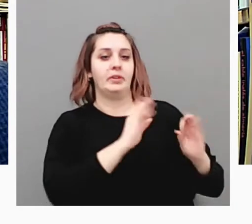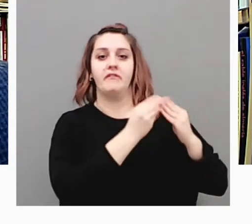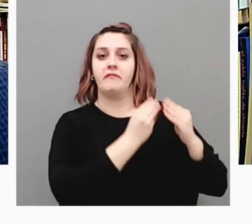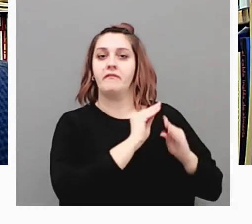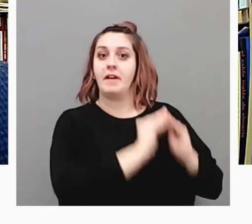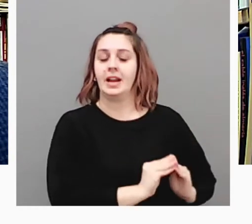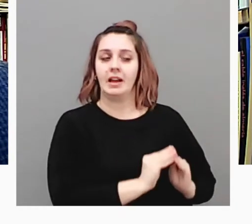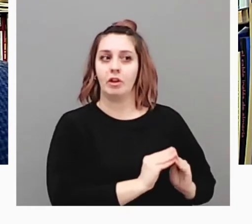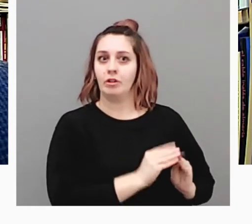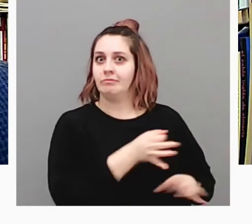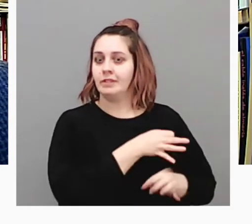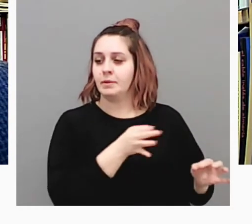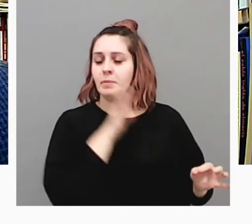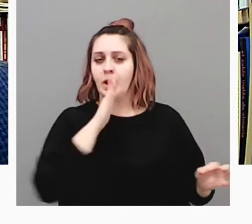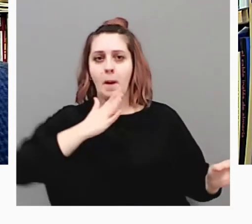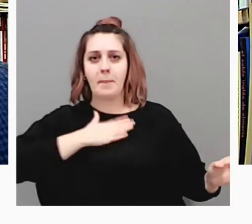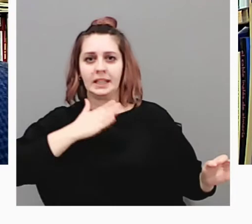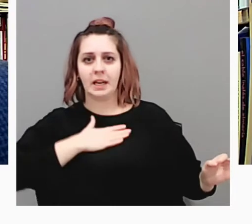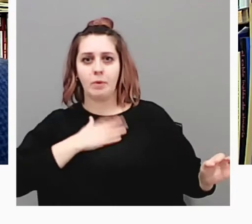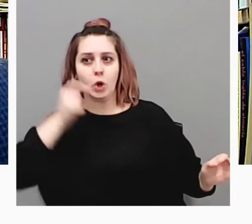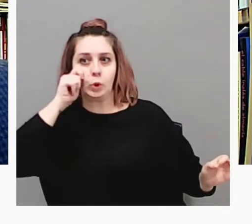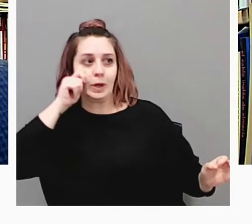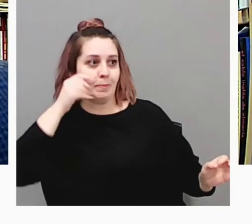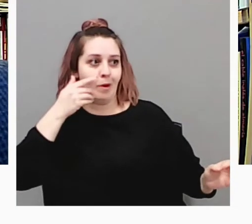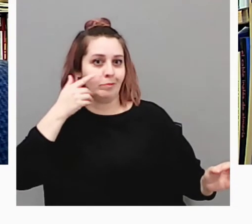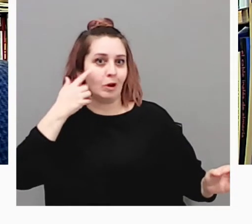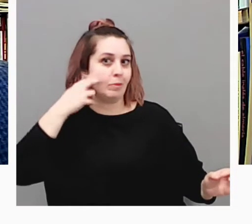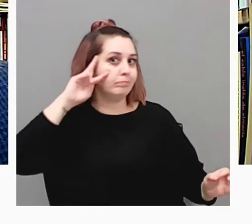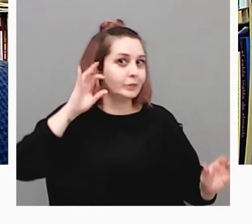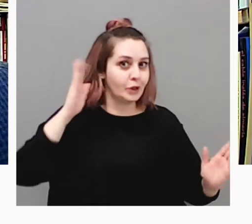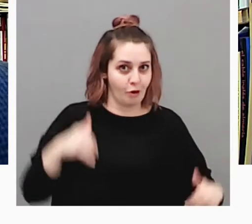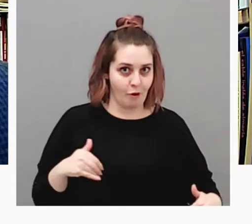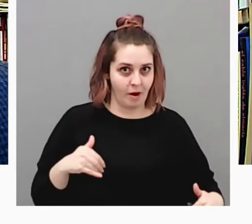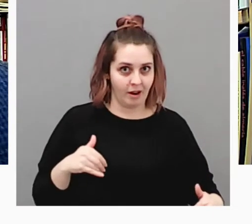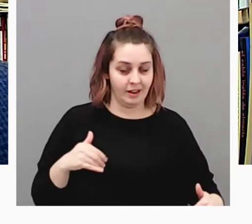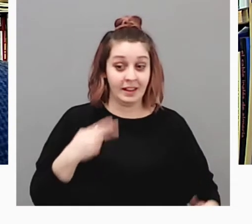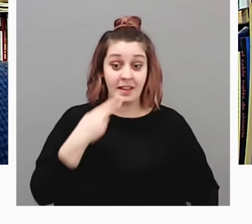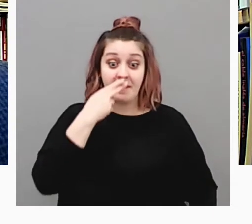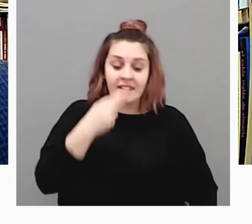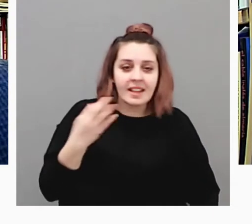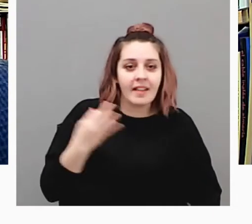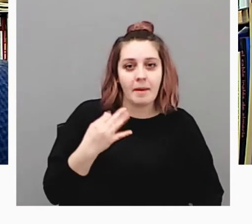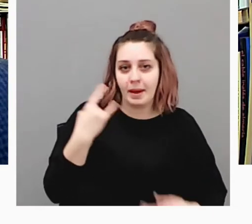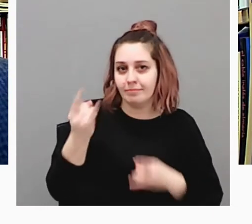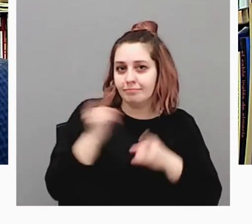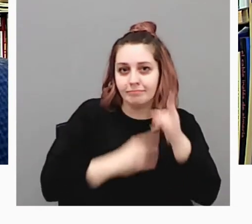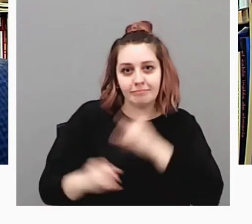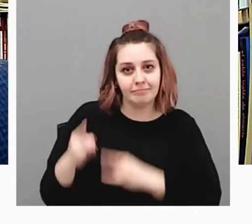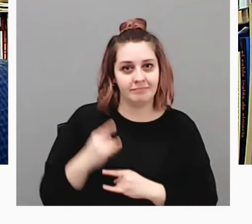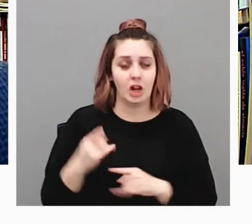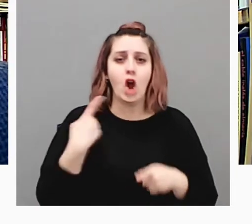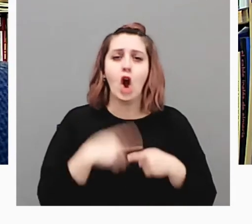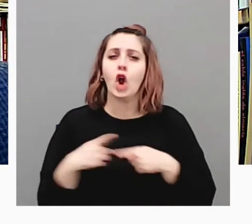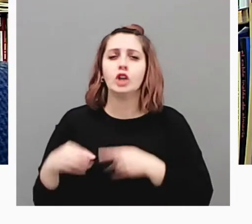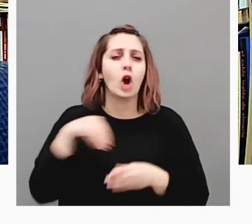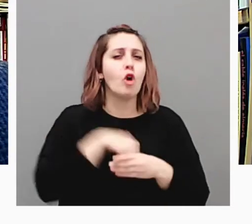no expertos en patrimonio y expertos en turismo. Y la visita tiene que ser atractiva. Hay una serie de componentes que